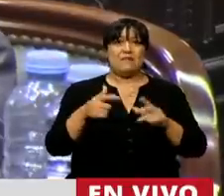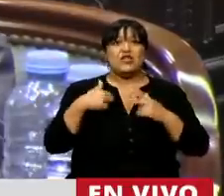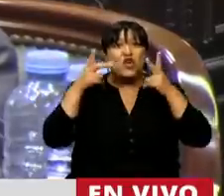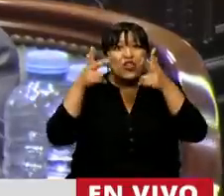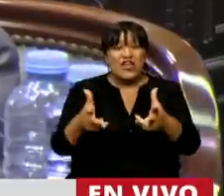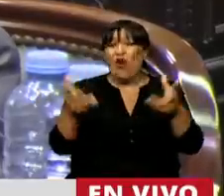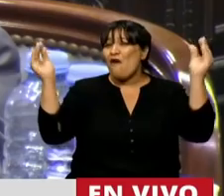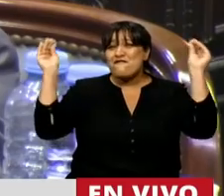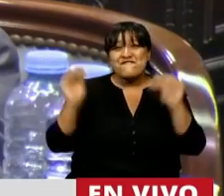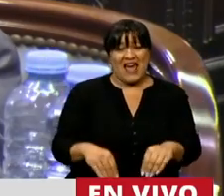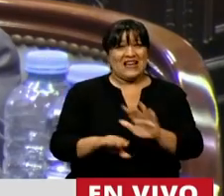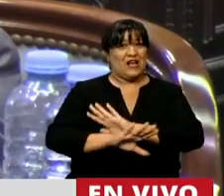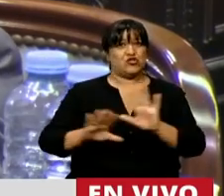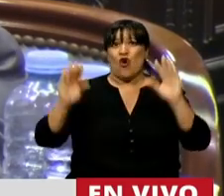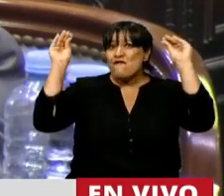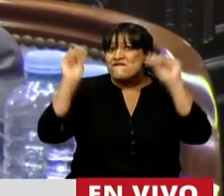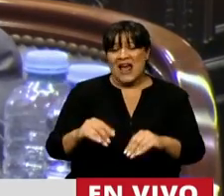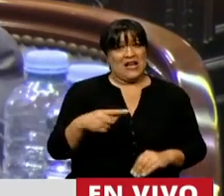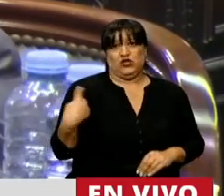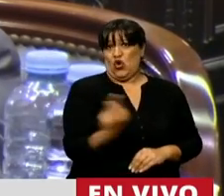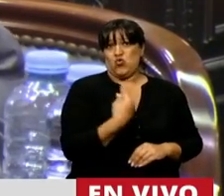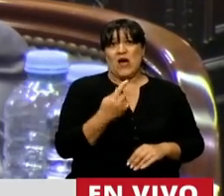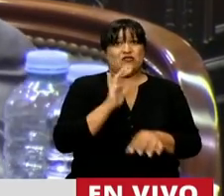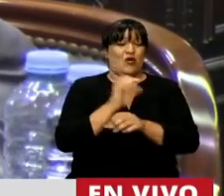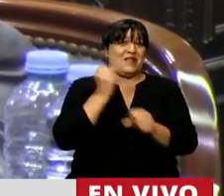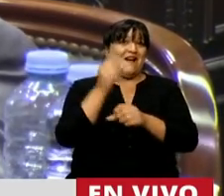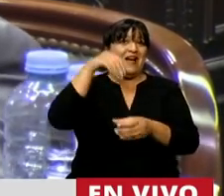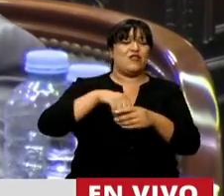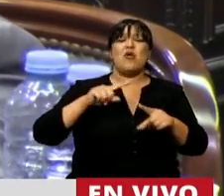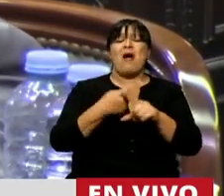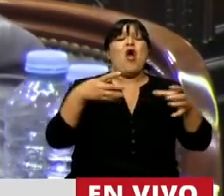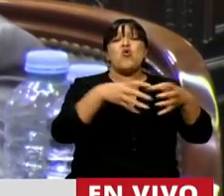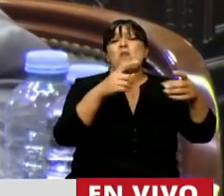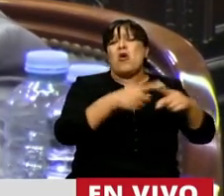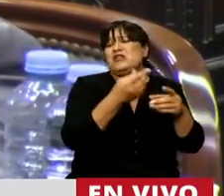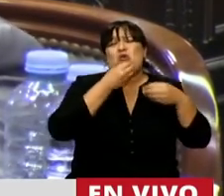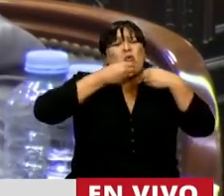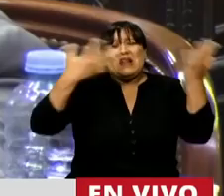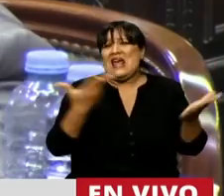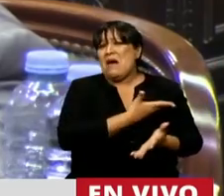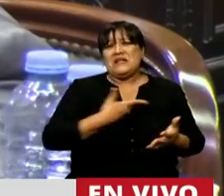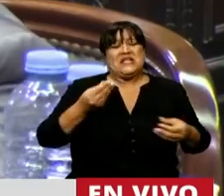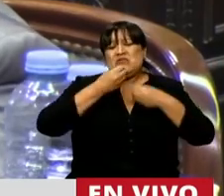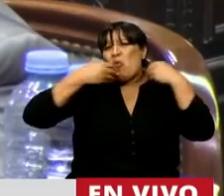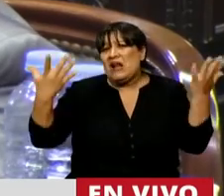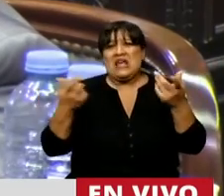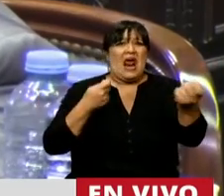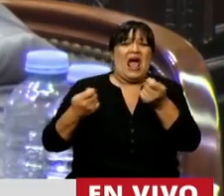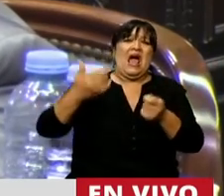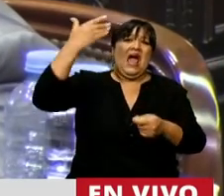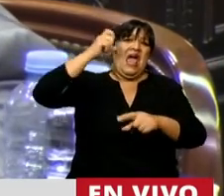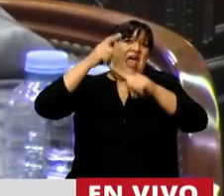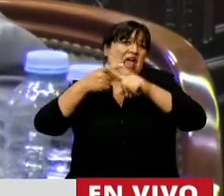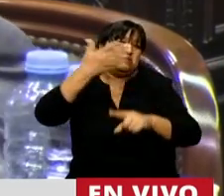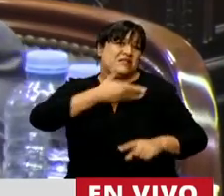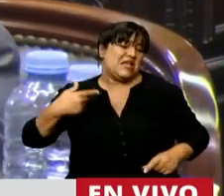es el fracaso nuestro como dirigentes políticos, póngale el partido que quiera, el presidente que quiera, la gestión que quiera, la anterior, la que viene, la que